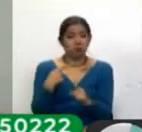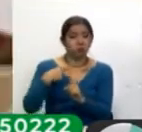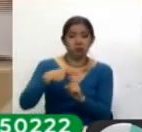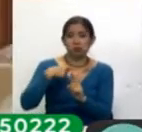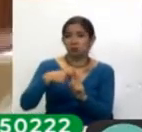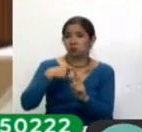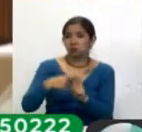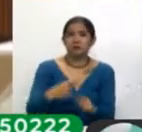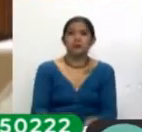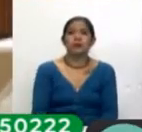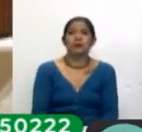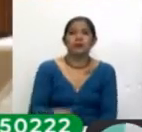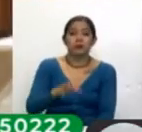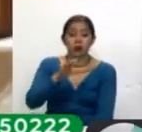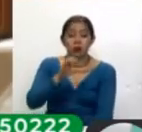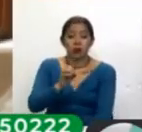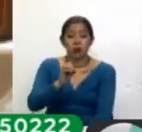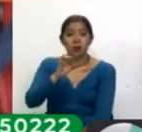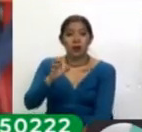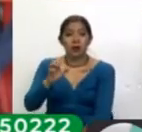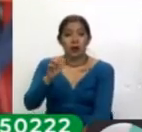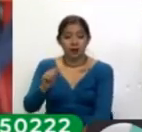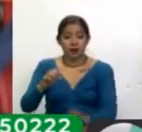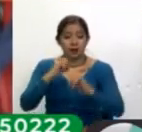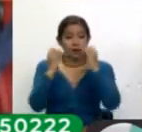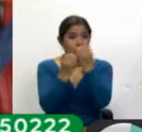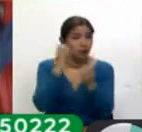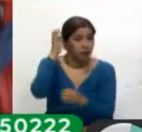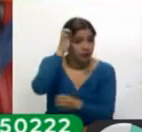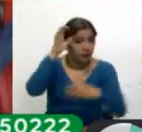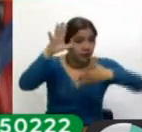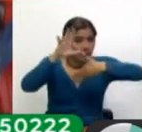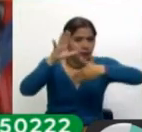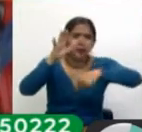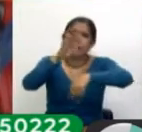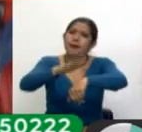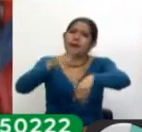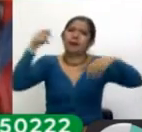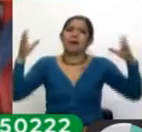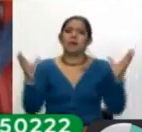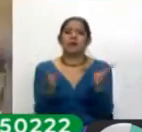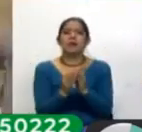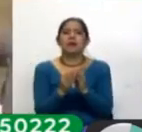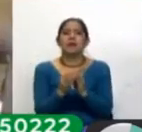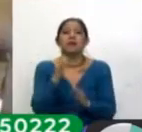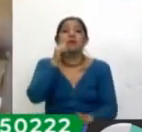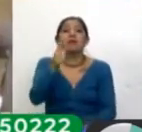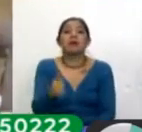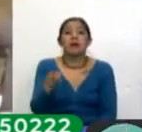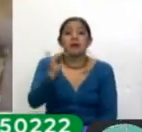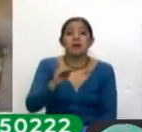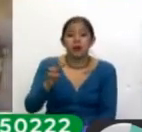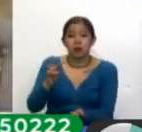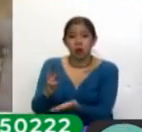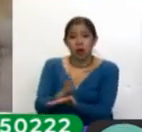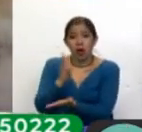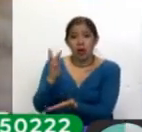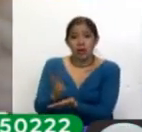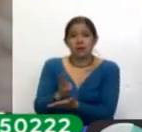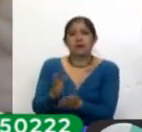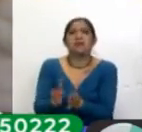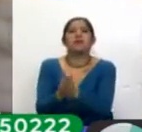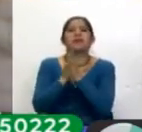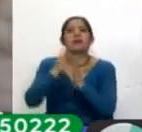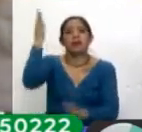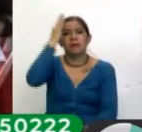productiva. La Organización de los Estados Americanos convocó a una sesión de su Consejo Permanente este miércoles en Washington a pedido de Brasil, Canadá,